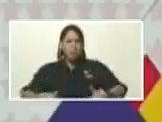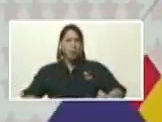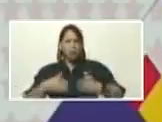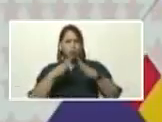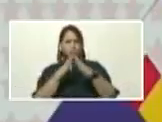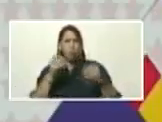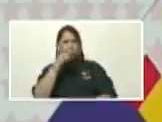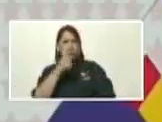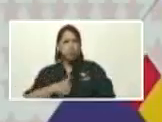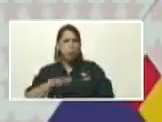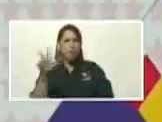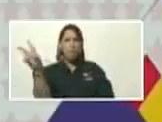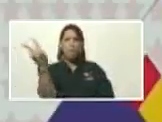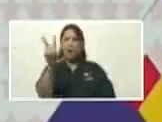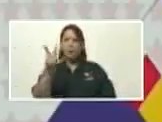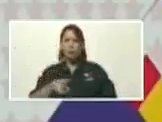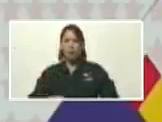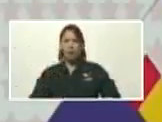el pueblo de Venezuela.